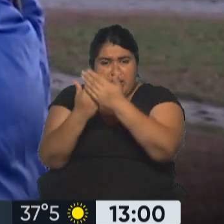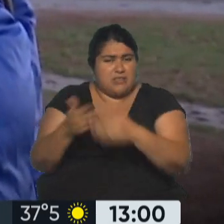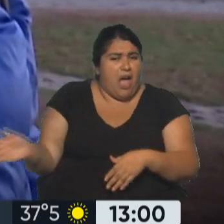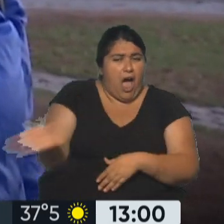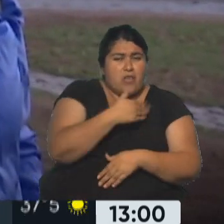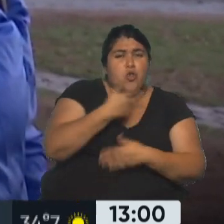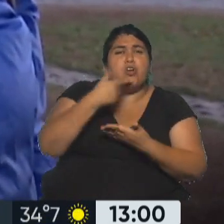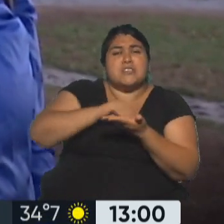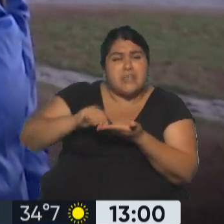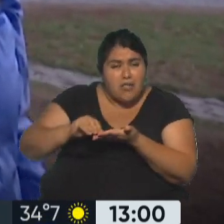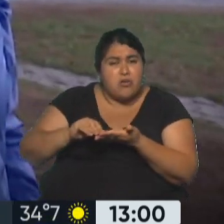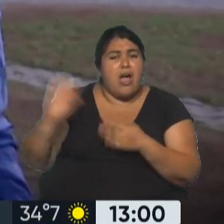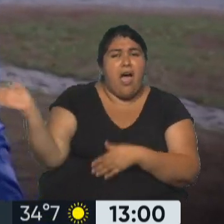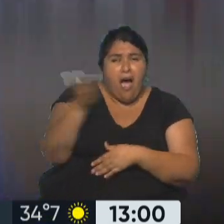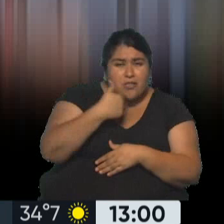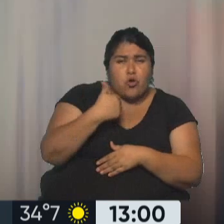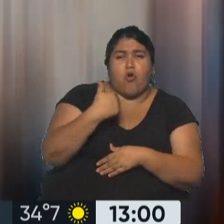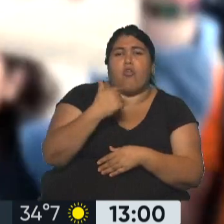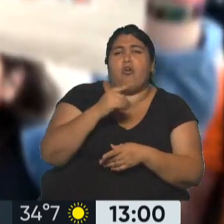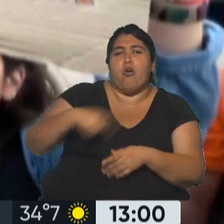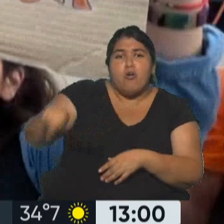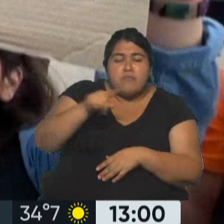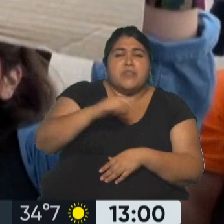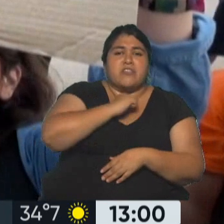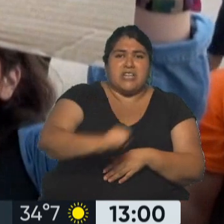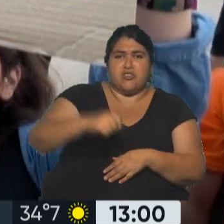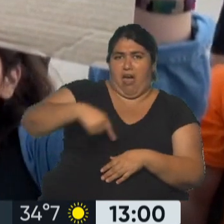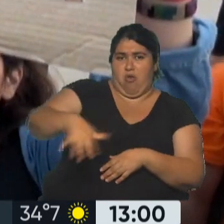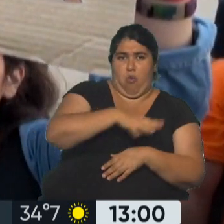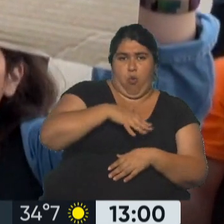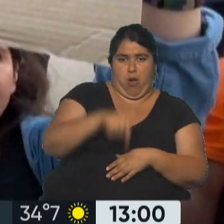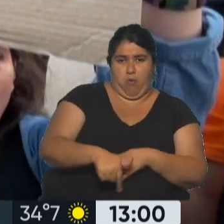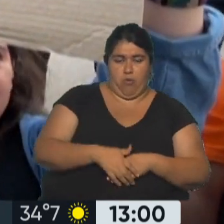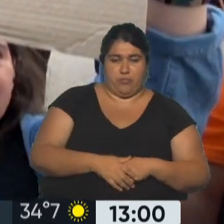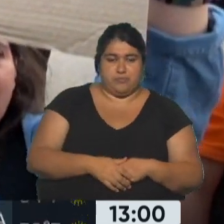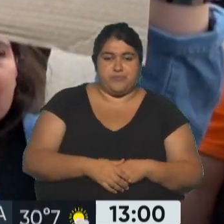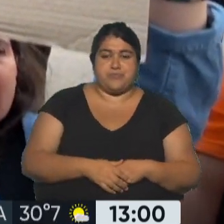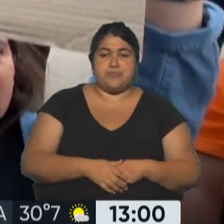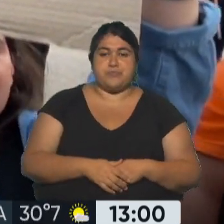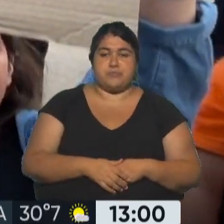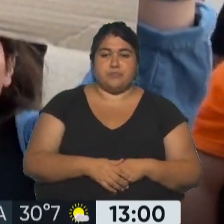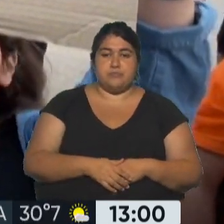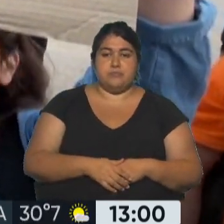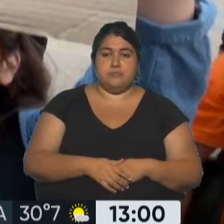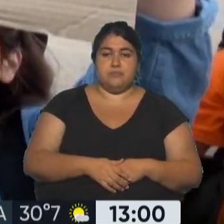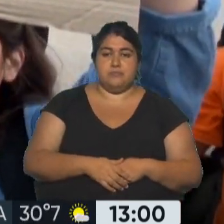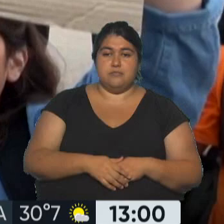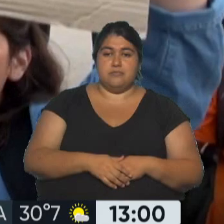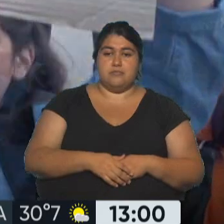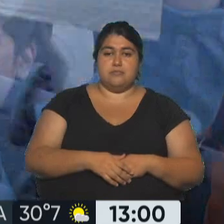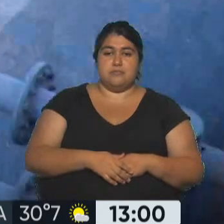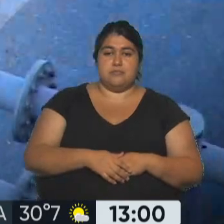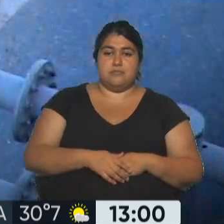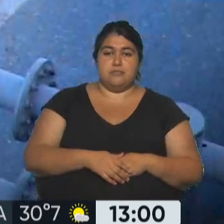los senadores, a todos los que han traicionado a nuestro pueblo. Ya van a ver cuando sin semillas no tengan